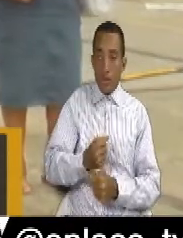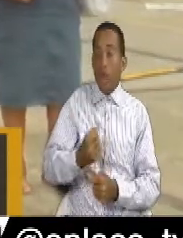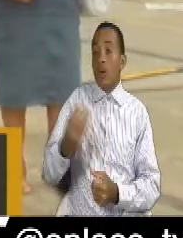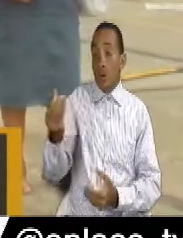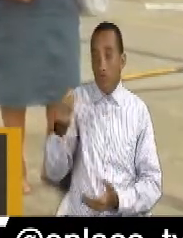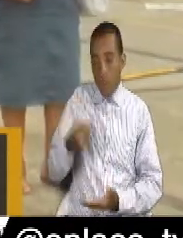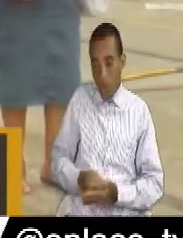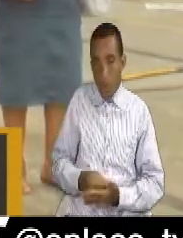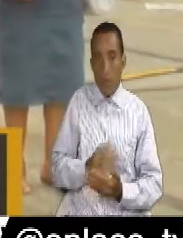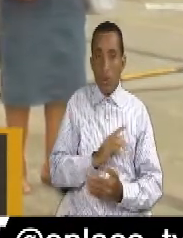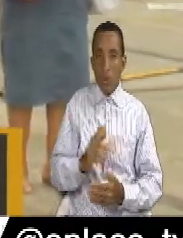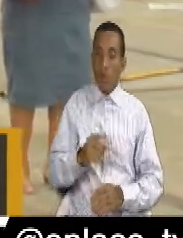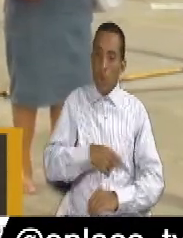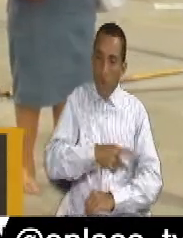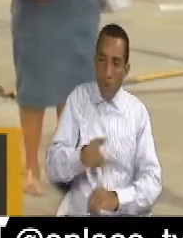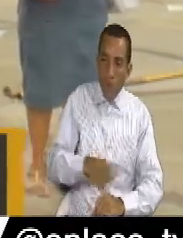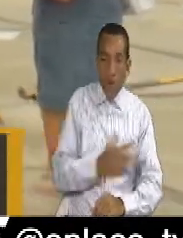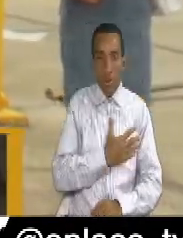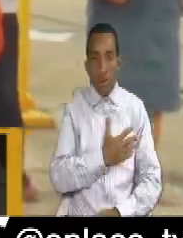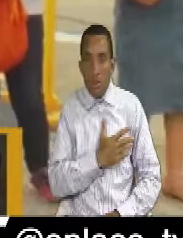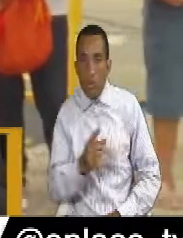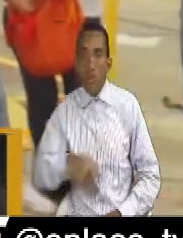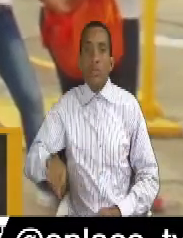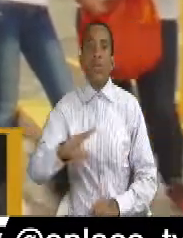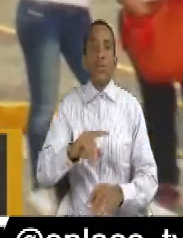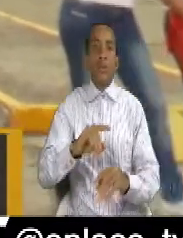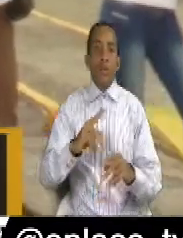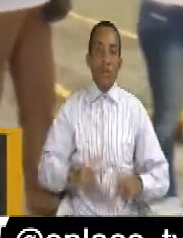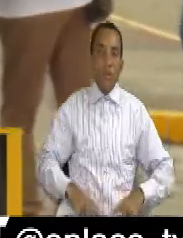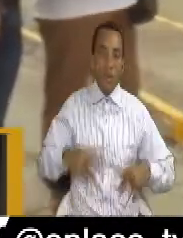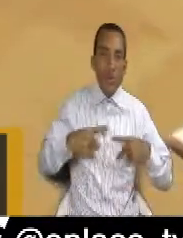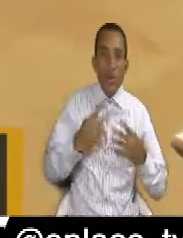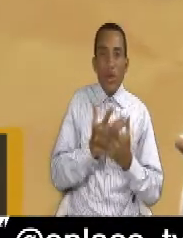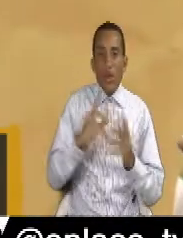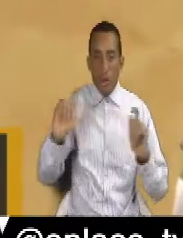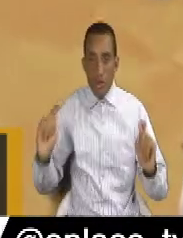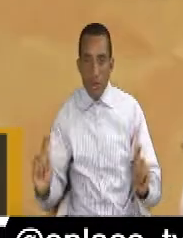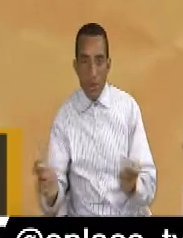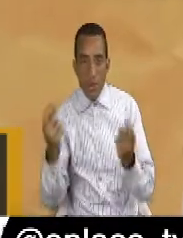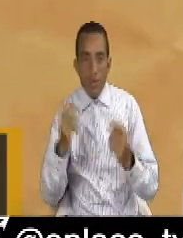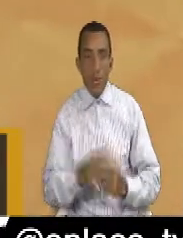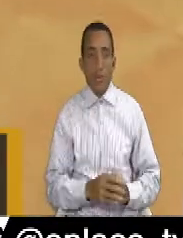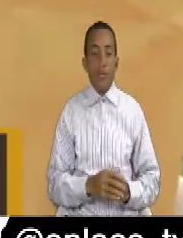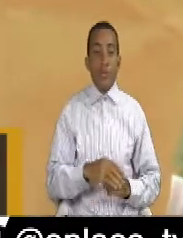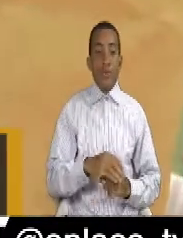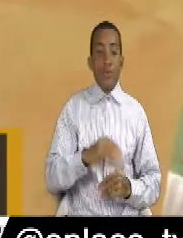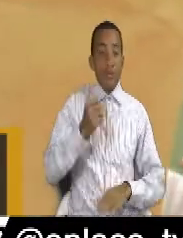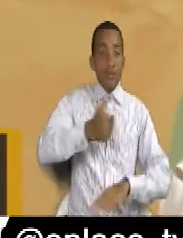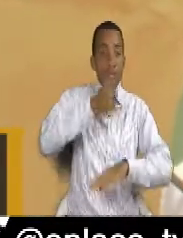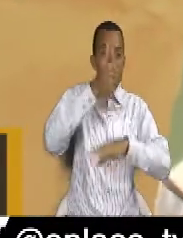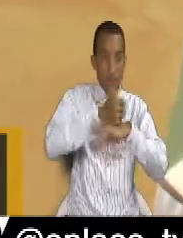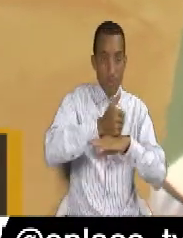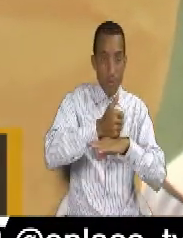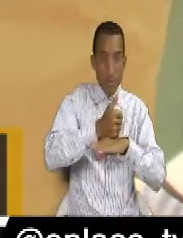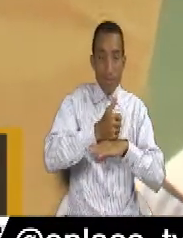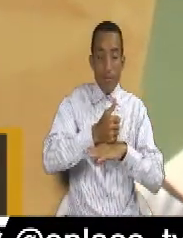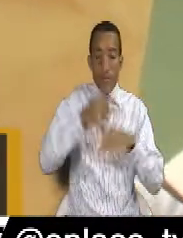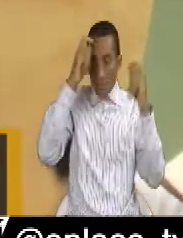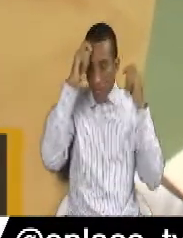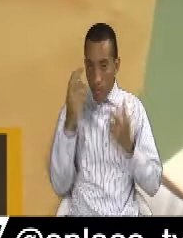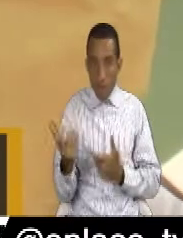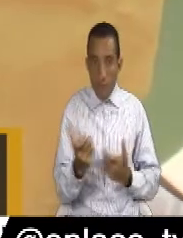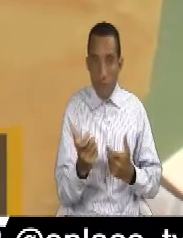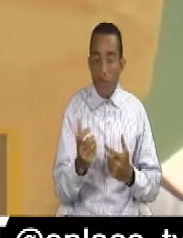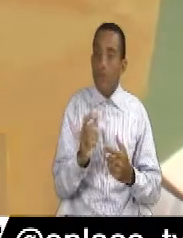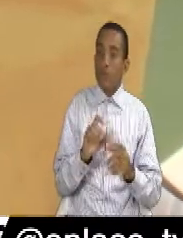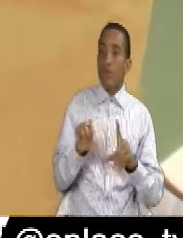las que han entregado todo para salvar vidas. Enlace Noticias buscó el pronunciamiento del capitán de bomberos, Alexander Díaz, pero no fue